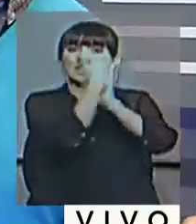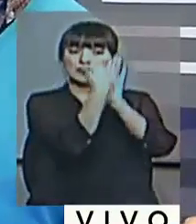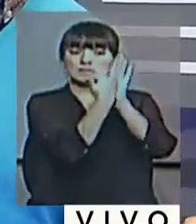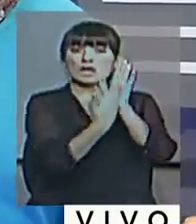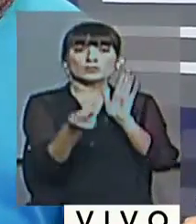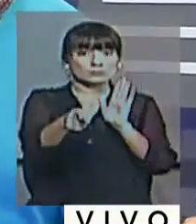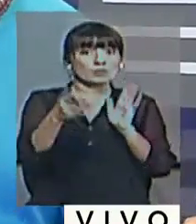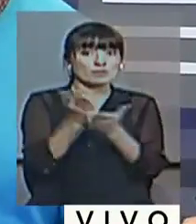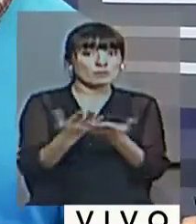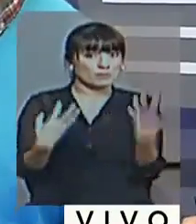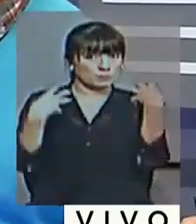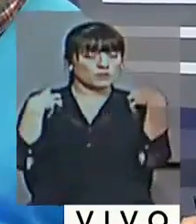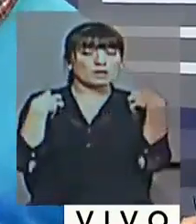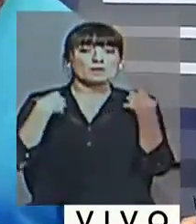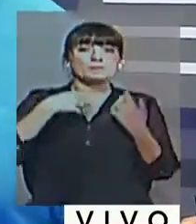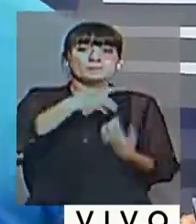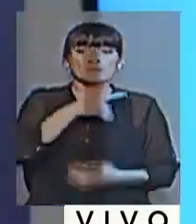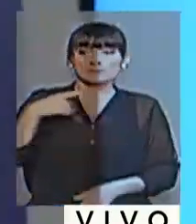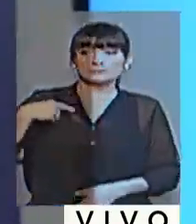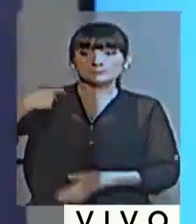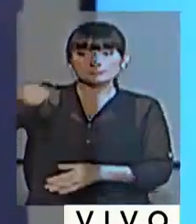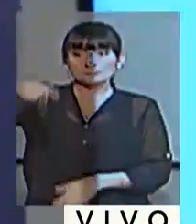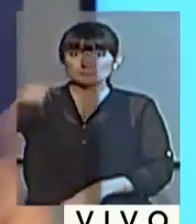más de una lista parlamentaria,